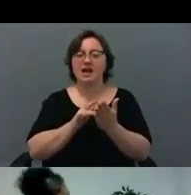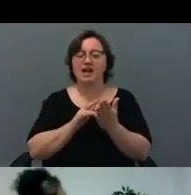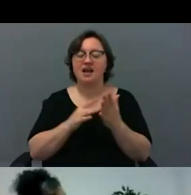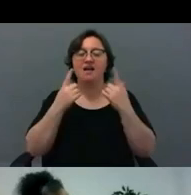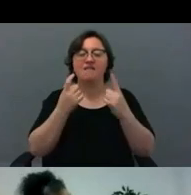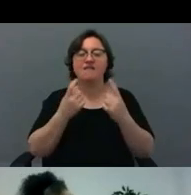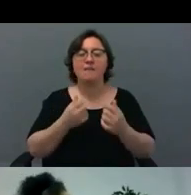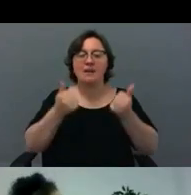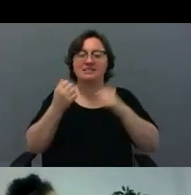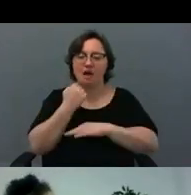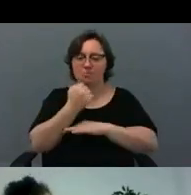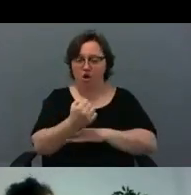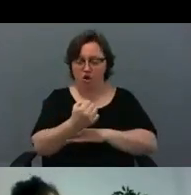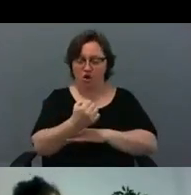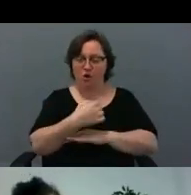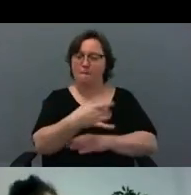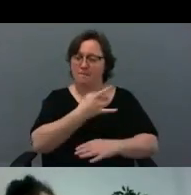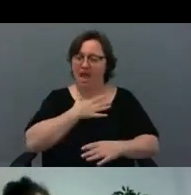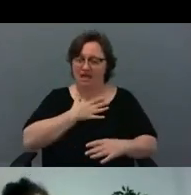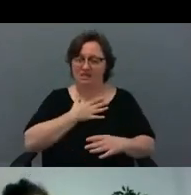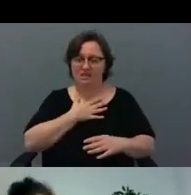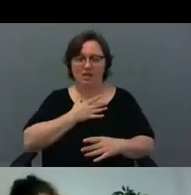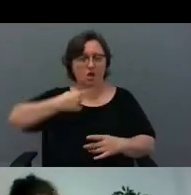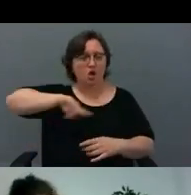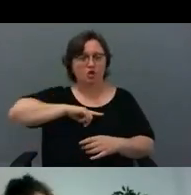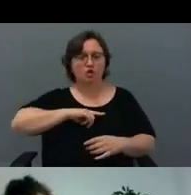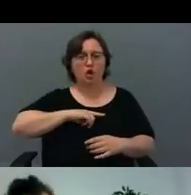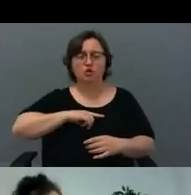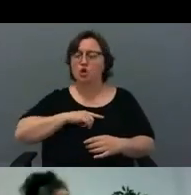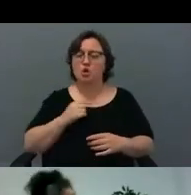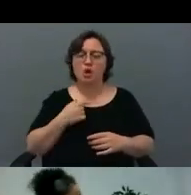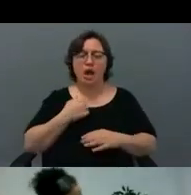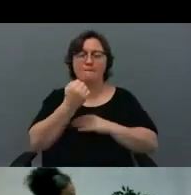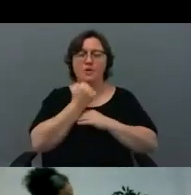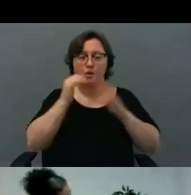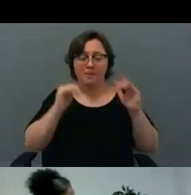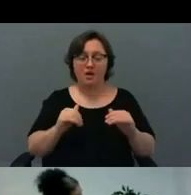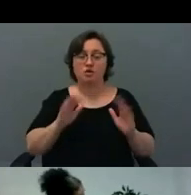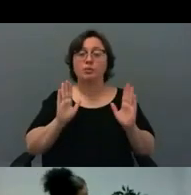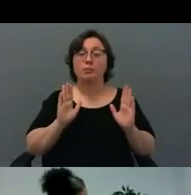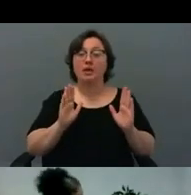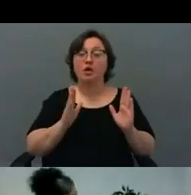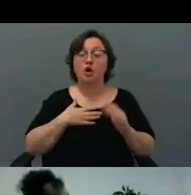necesita más apoyos que a lo mejor que otros, pero es que yo creo que